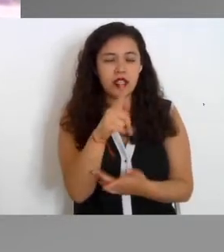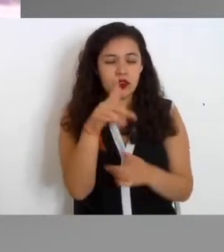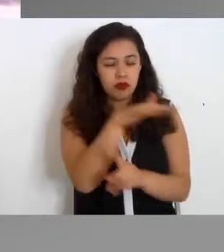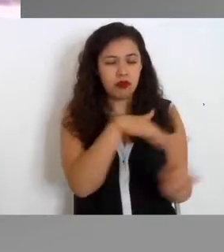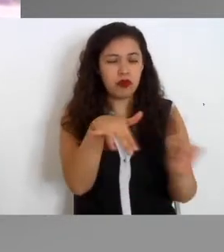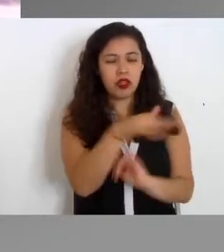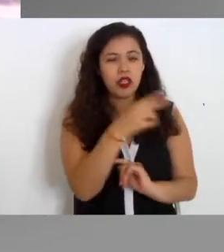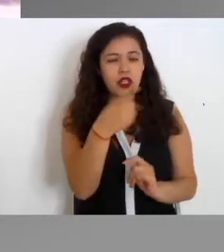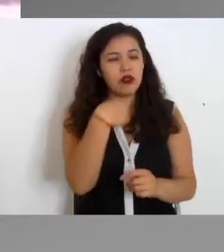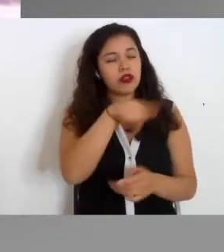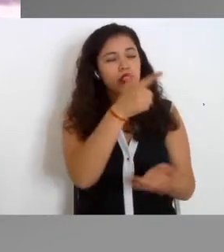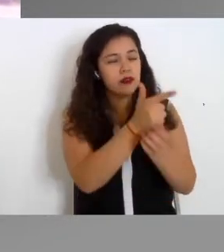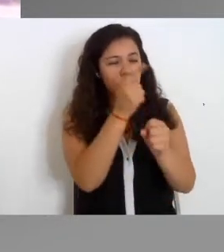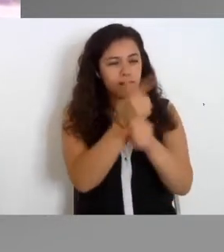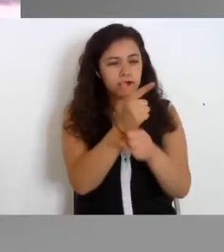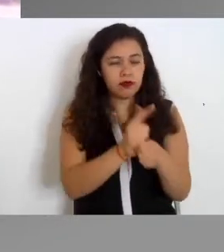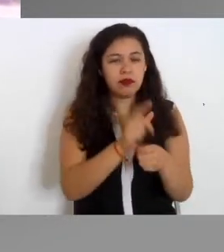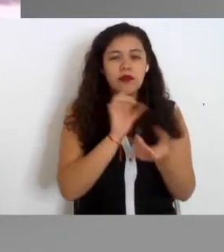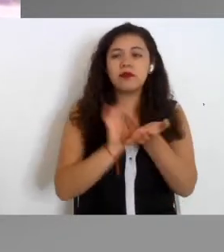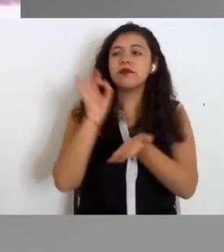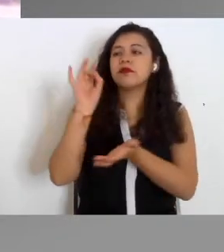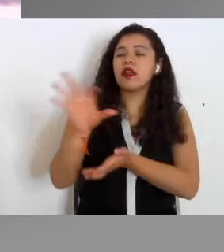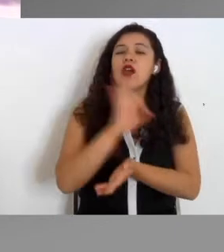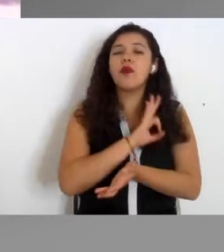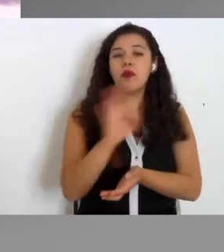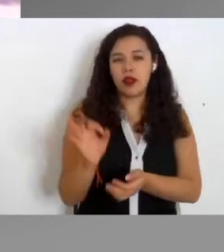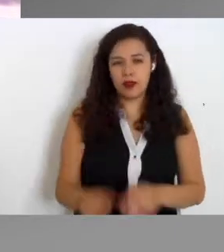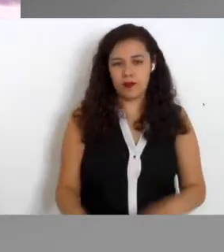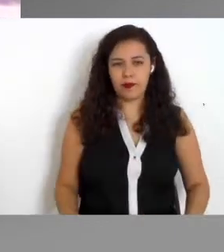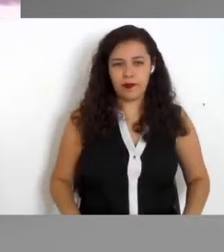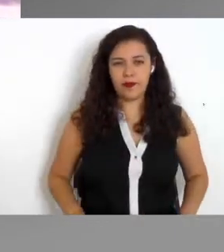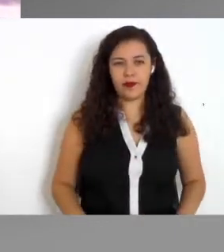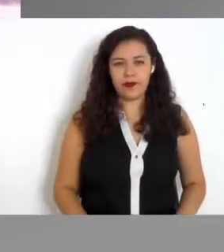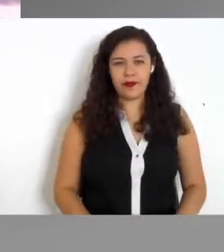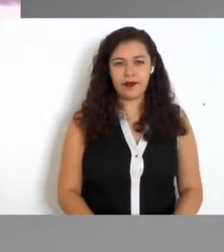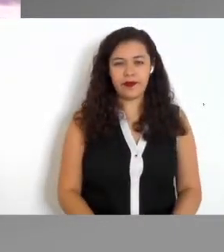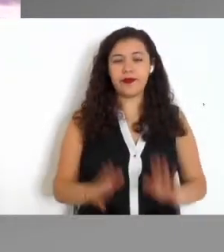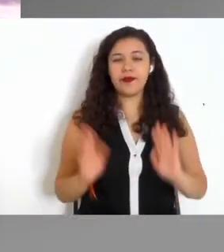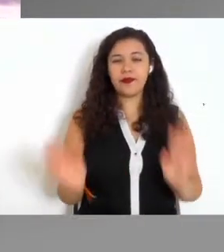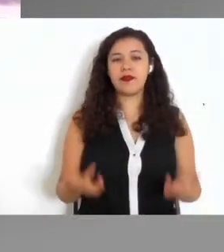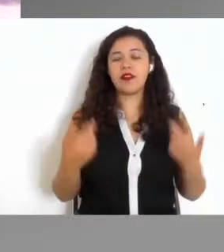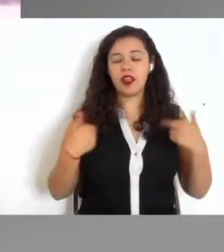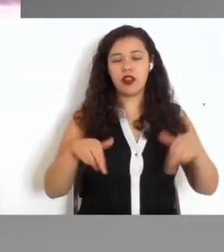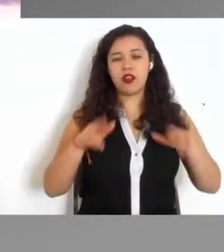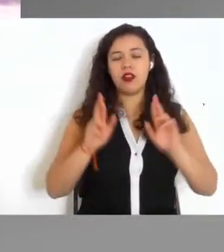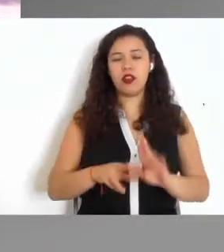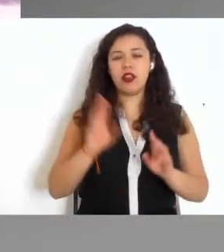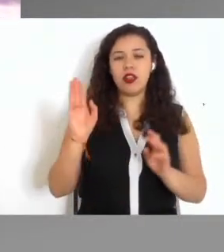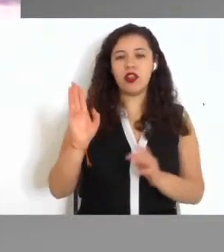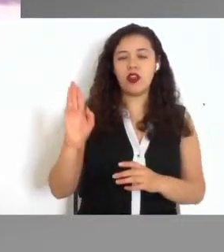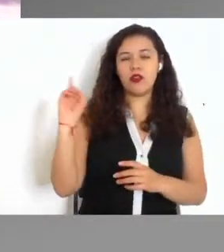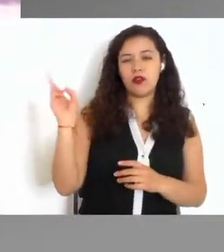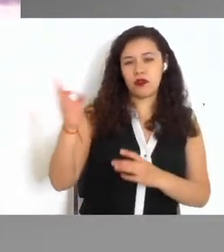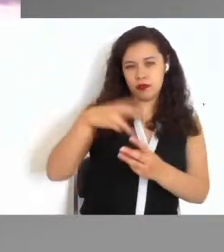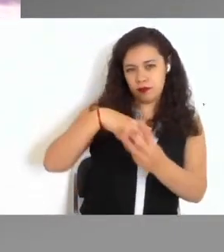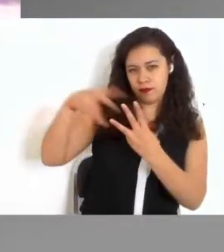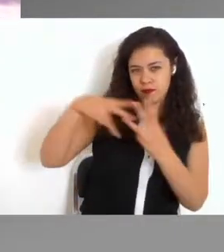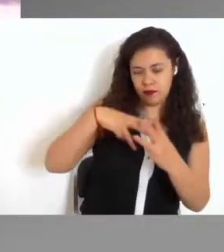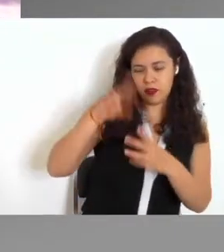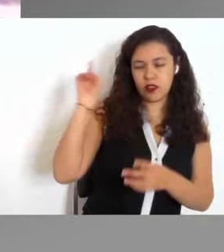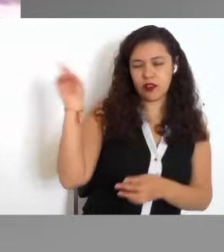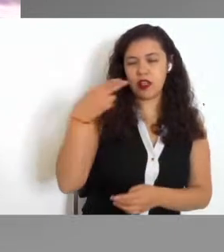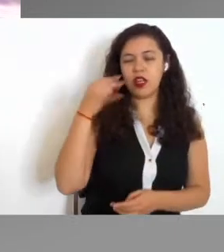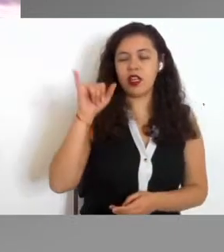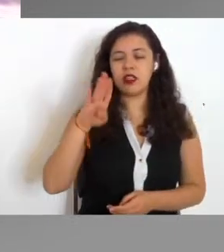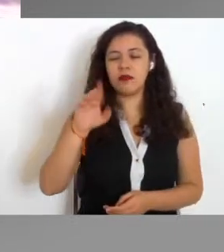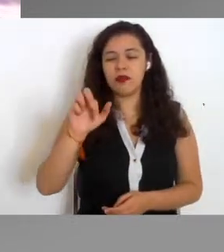sus localidades, puedan hacerlo visible. Pues por mi parte, a nombre de la Universidad Autónoma Metropolitana y la Universidad Iberoamericana, agradezco